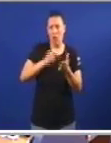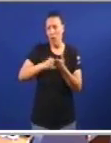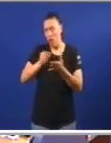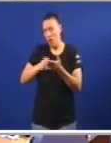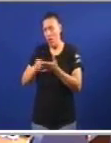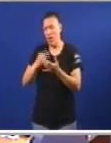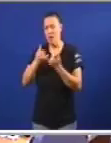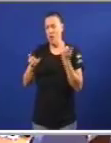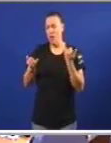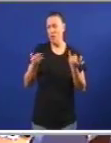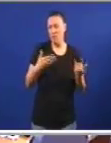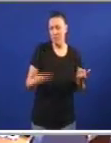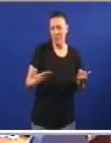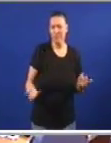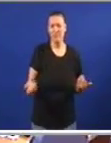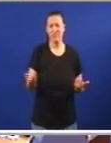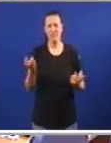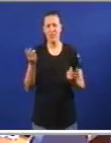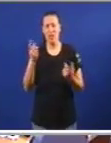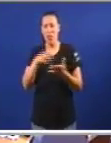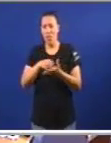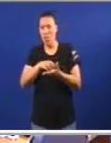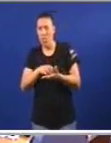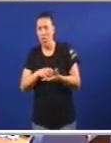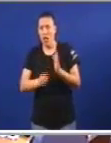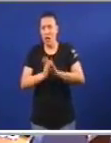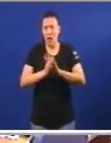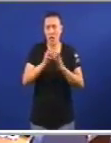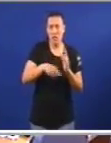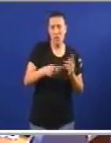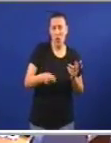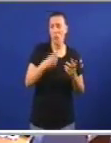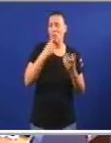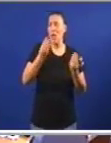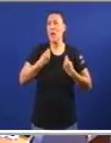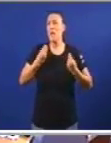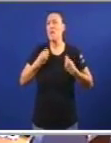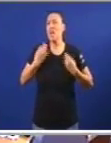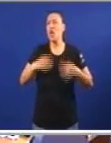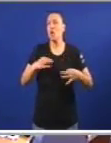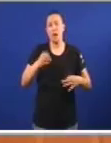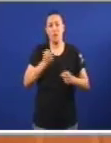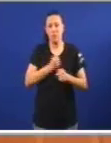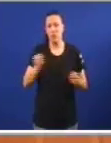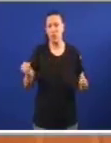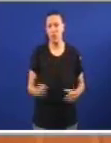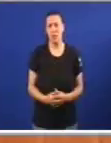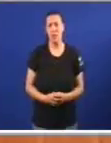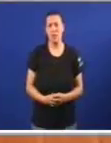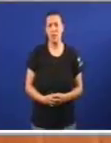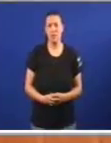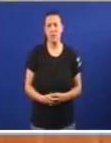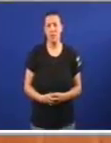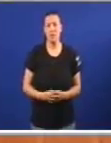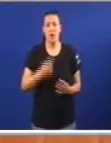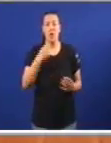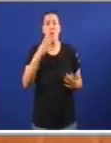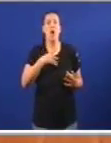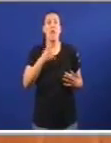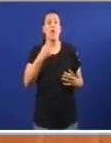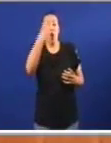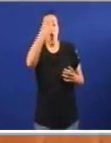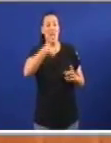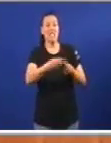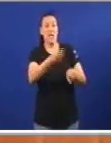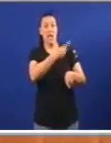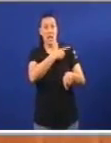o desprezo, a incerteza, a imposibilidade de facer unha vida con normalidade. Pode parecer exagerado, pero non